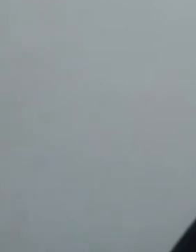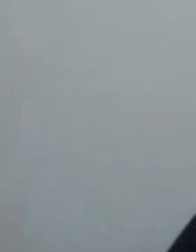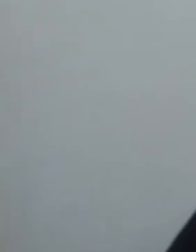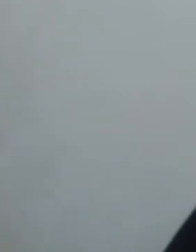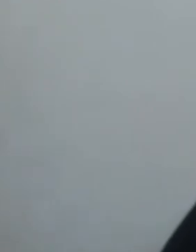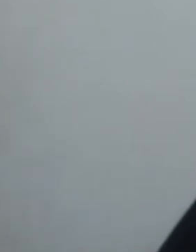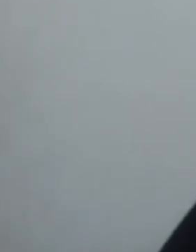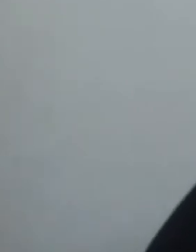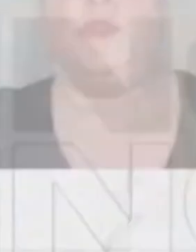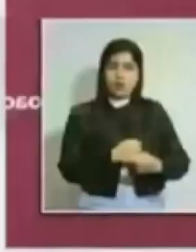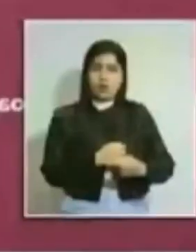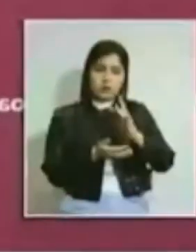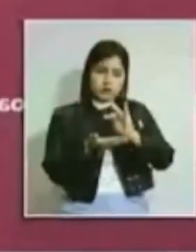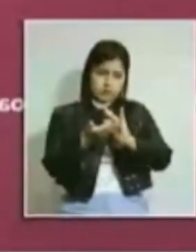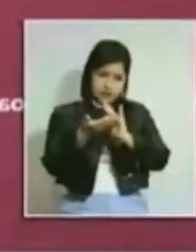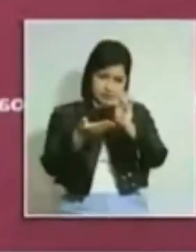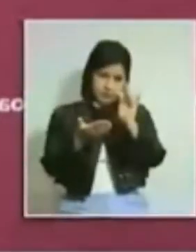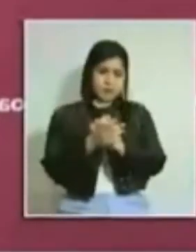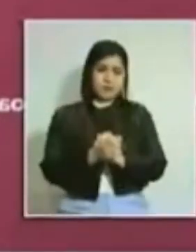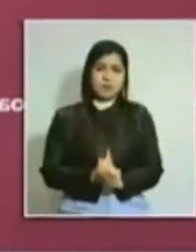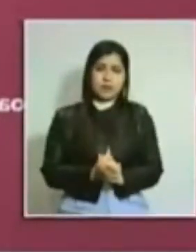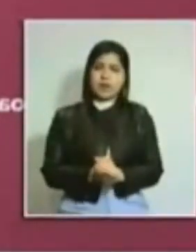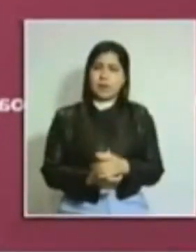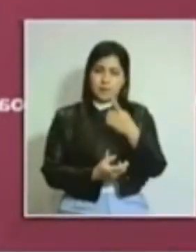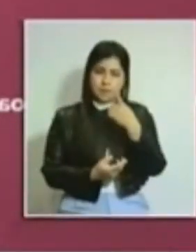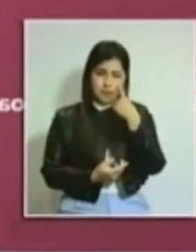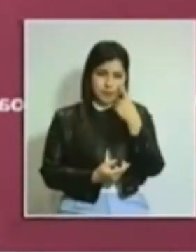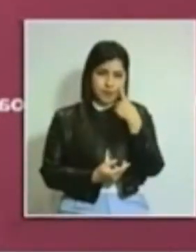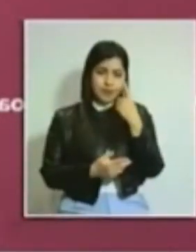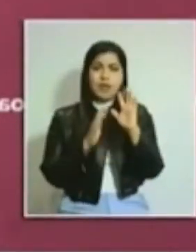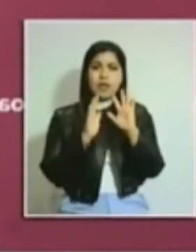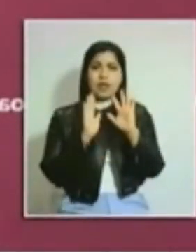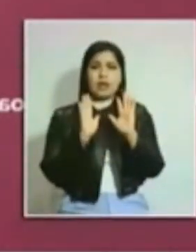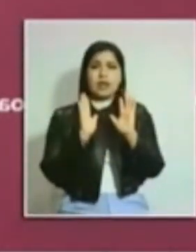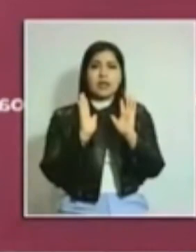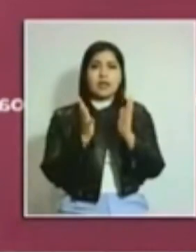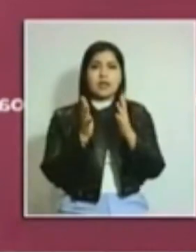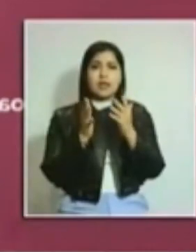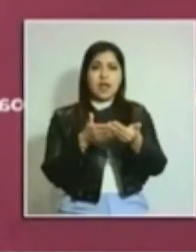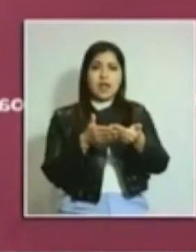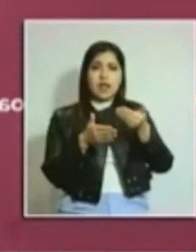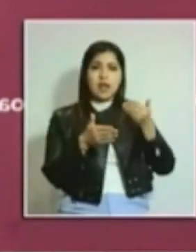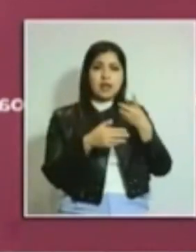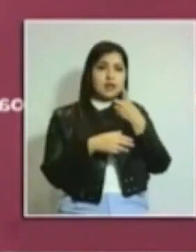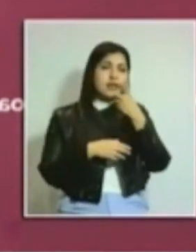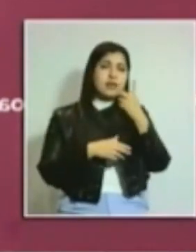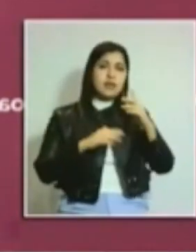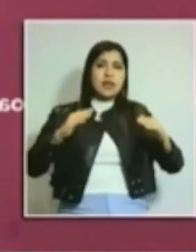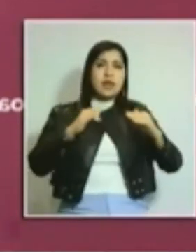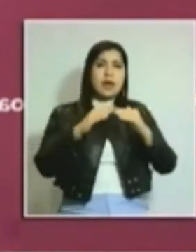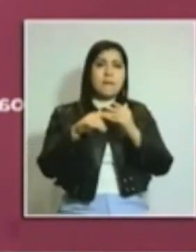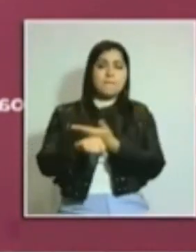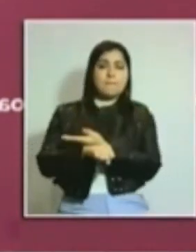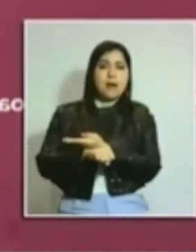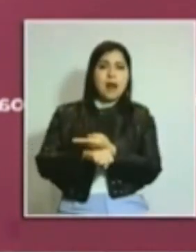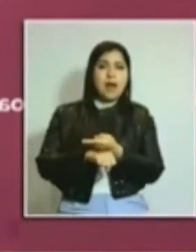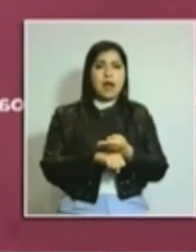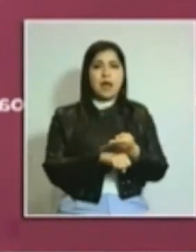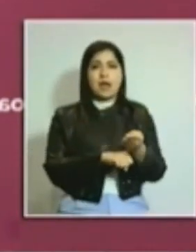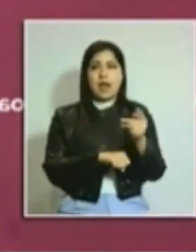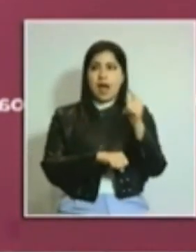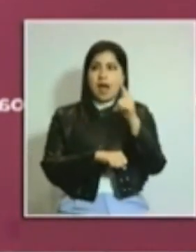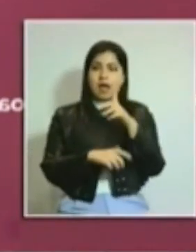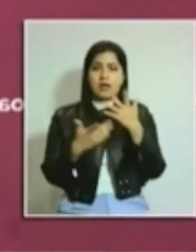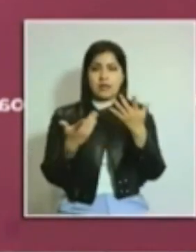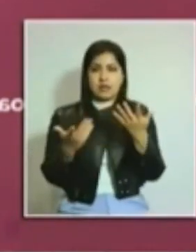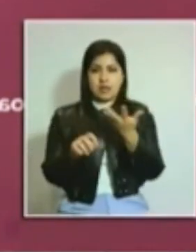Guatemala. Significa que Estados Unidos se ha dado cuenta de la importancia que tiene todo esto que ha planteado el